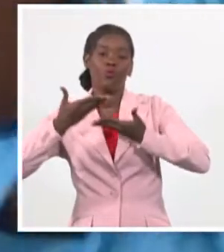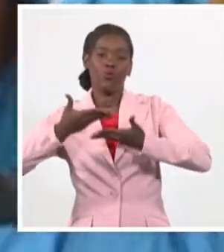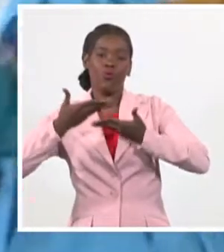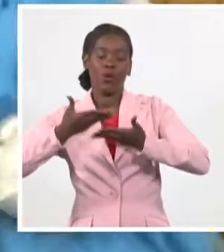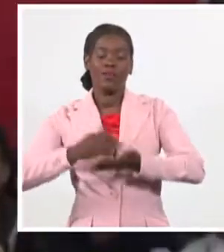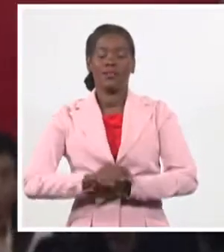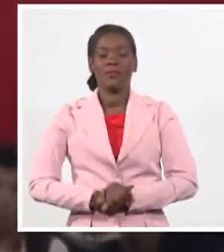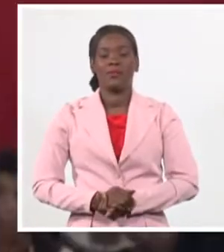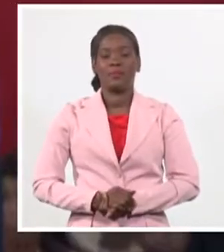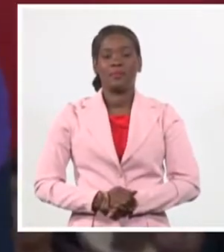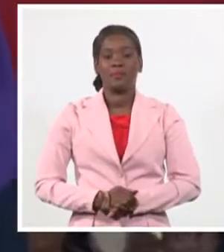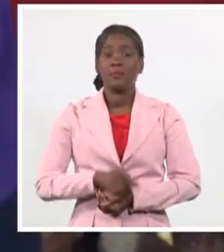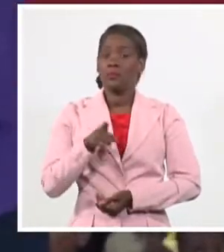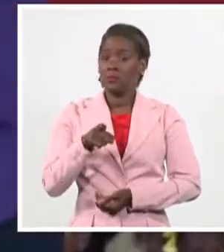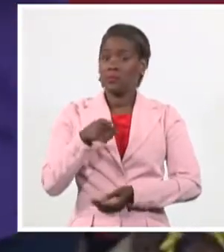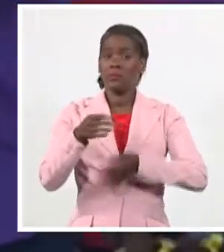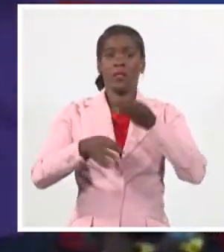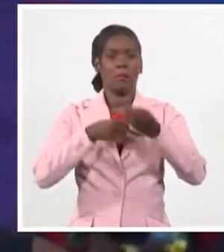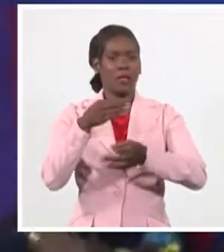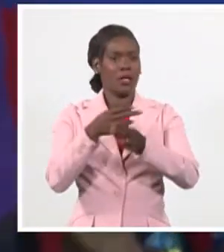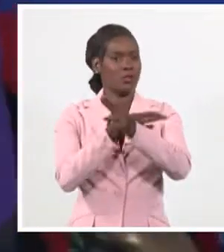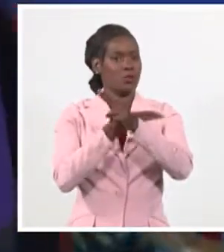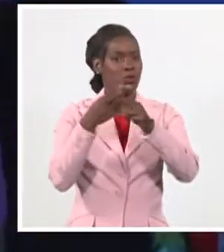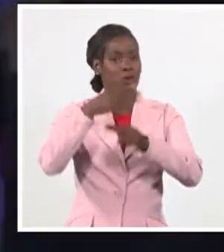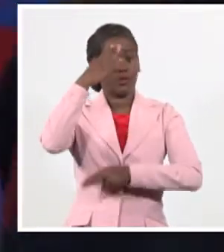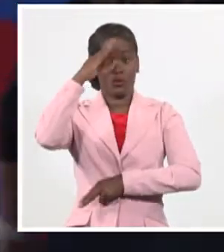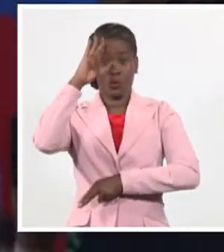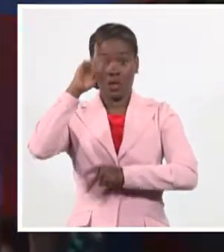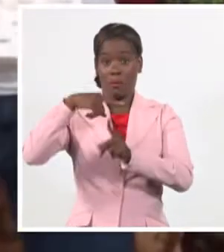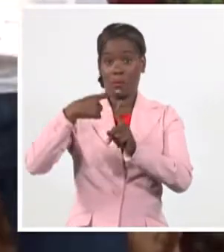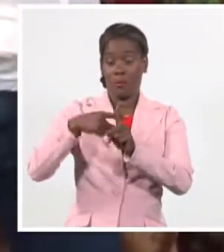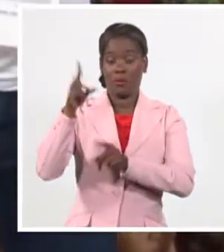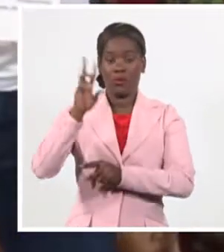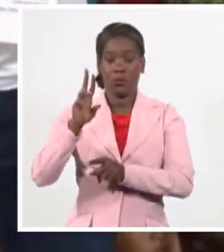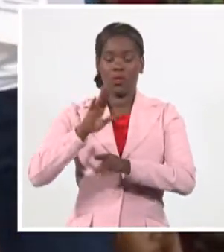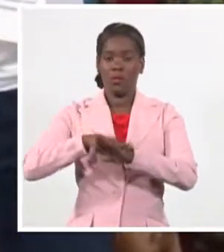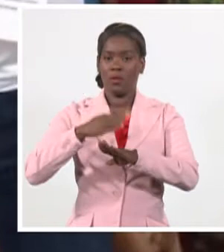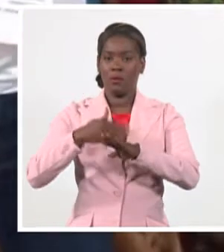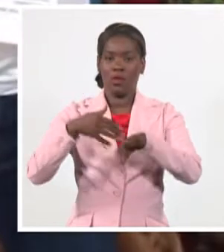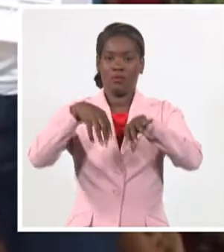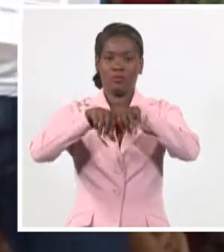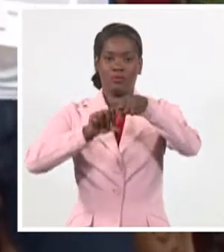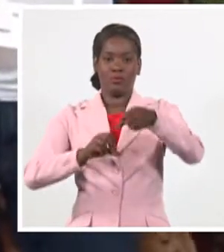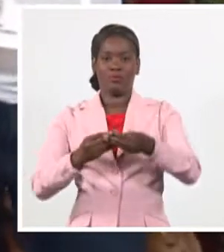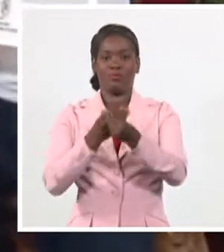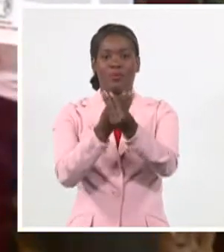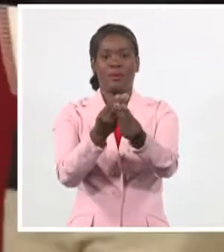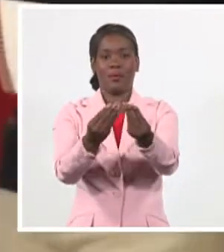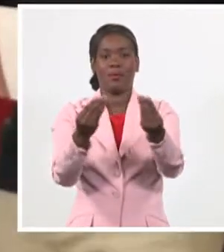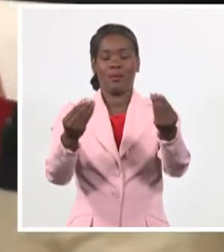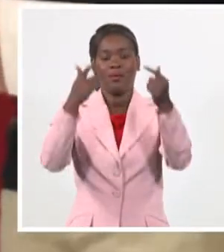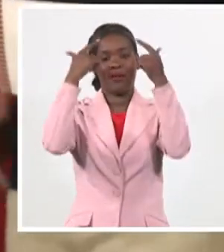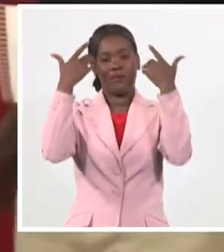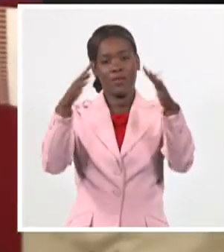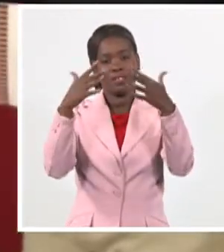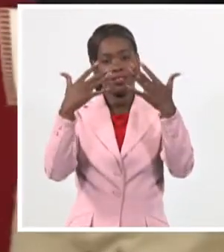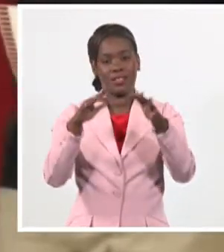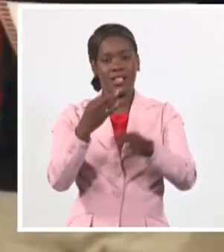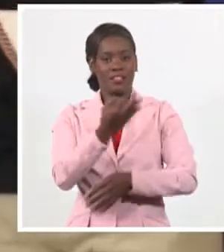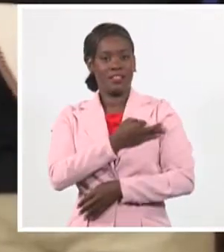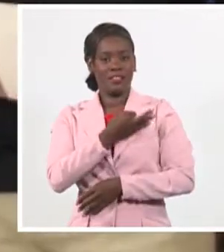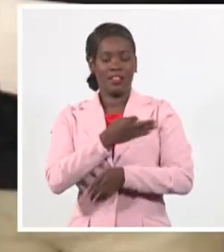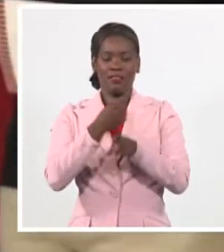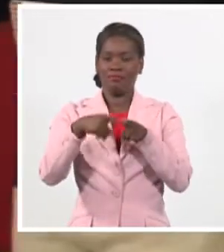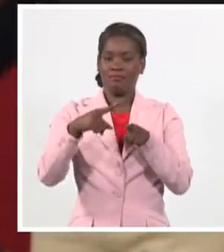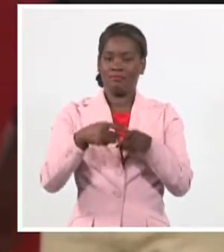cubana. Asimismo, se entregaron las distinciones Familia Colmenera, Buen Corazón y el sello conmemorativo 26 de abril.